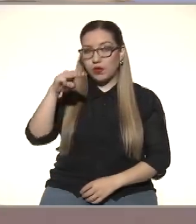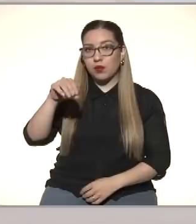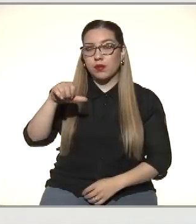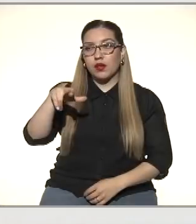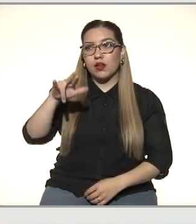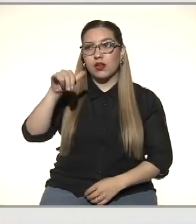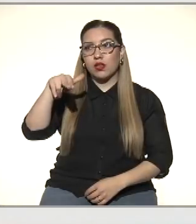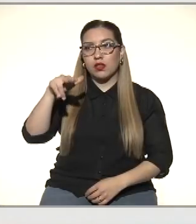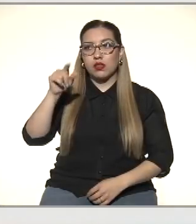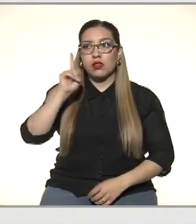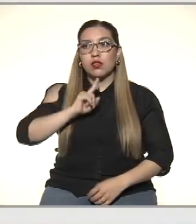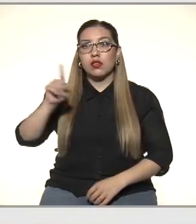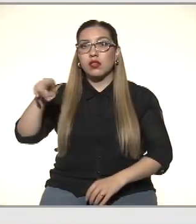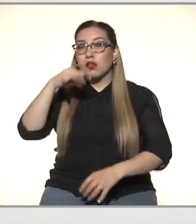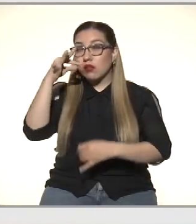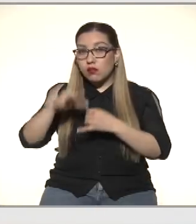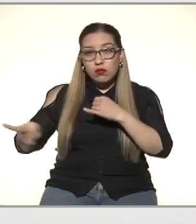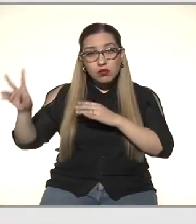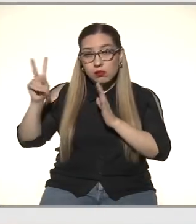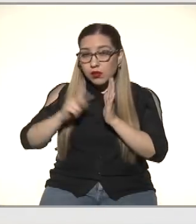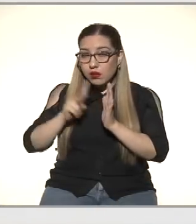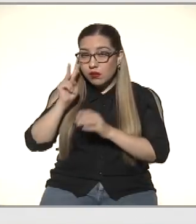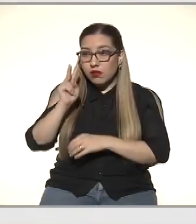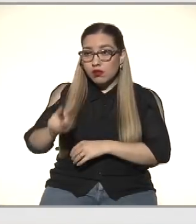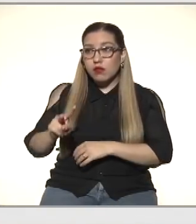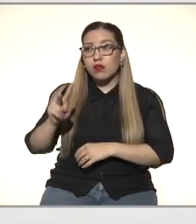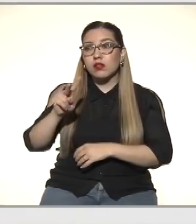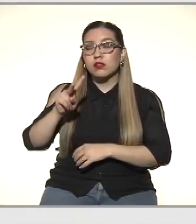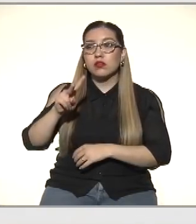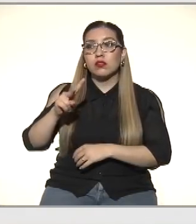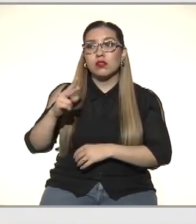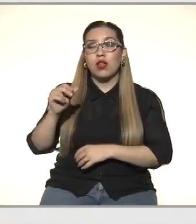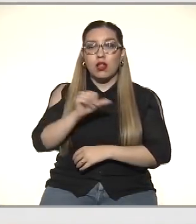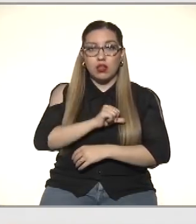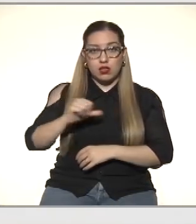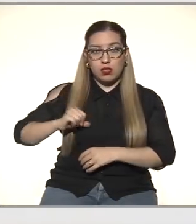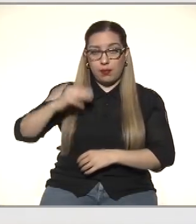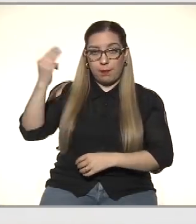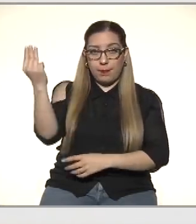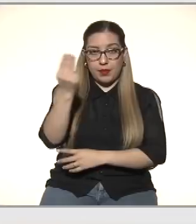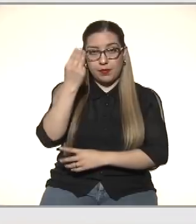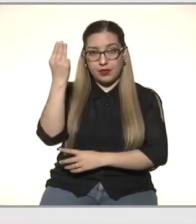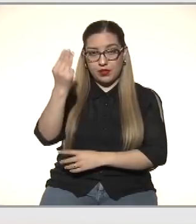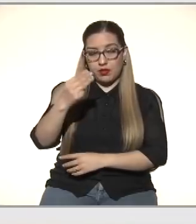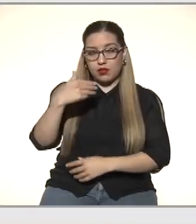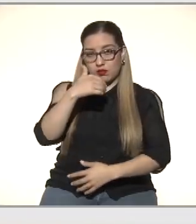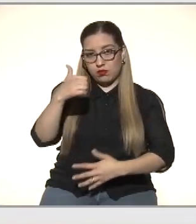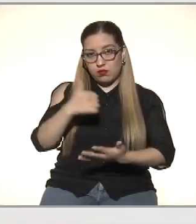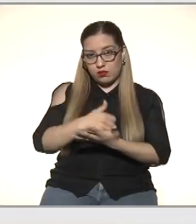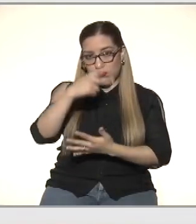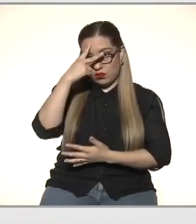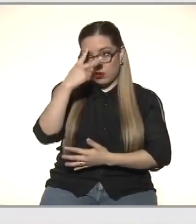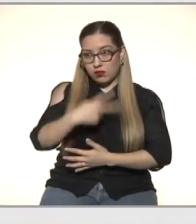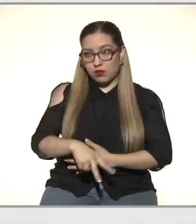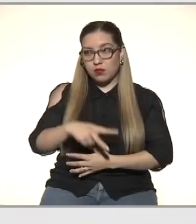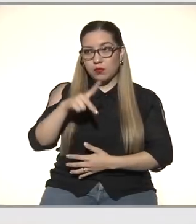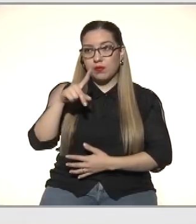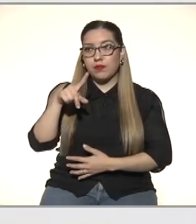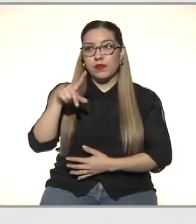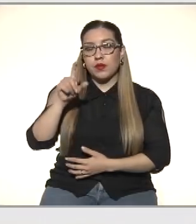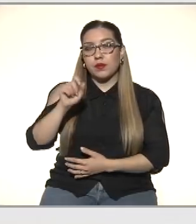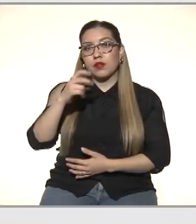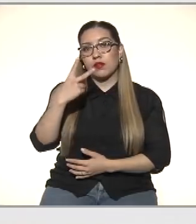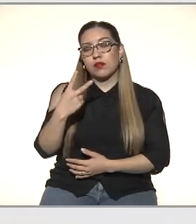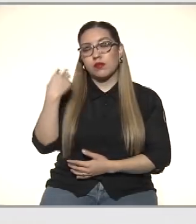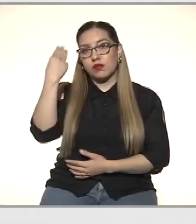Ocampo. Ella fue vista por última vez en la alcaldía Milpa Alta de la Ciudad de México el 22 de marzo de 2022. Mariana